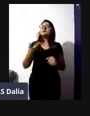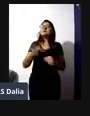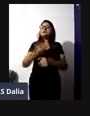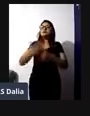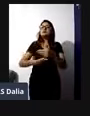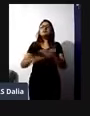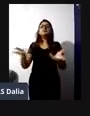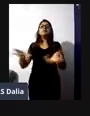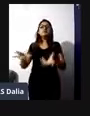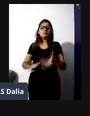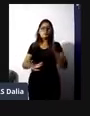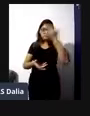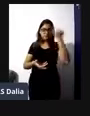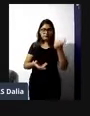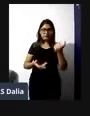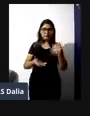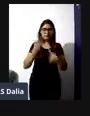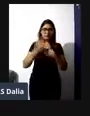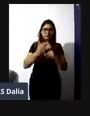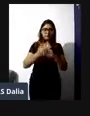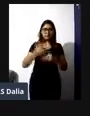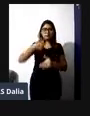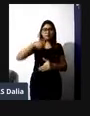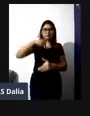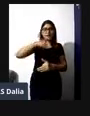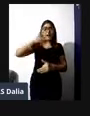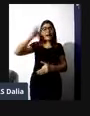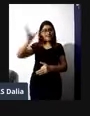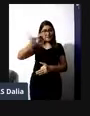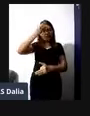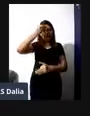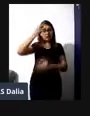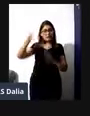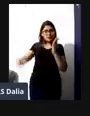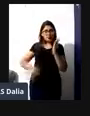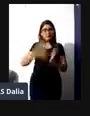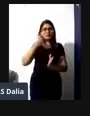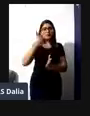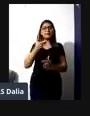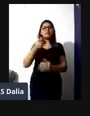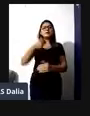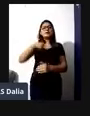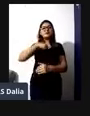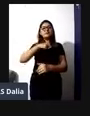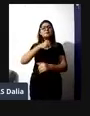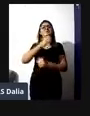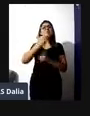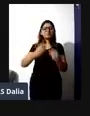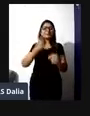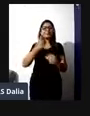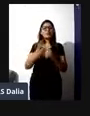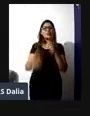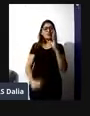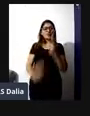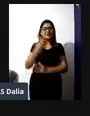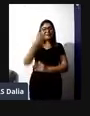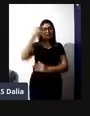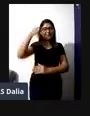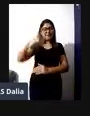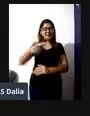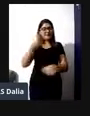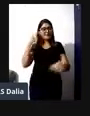por eso creo que en este reaprendizaje tenemos la oportunidad de dejar claro que, uno, hay un grupo muy,